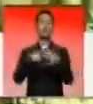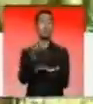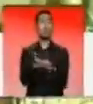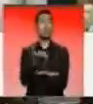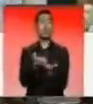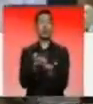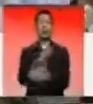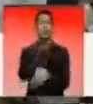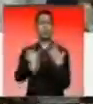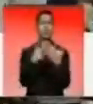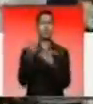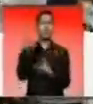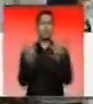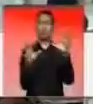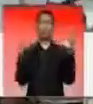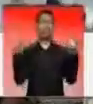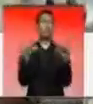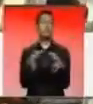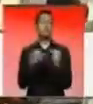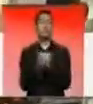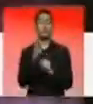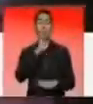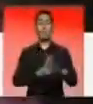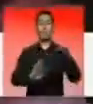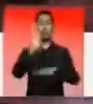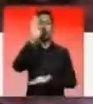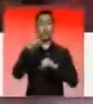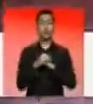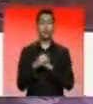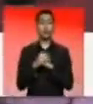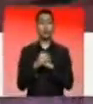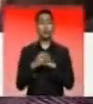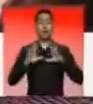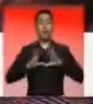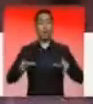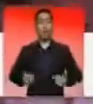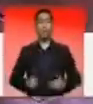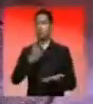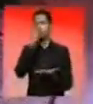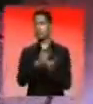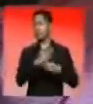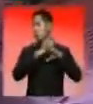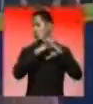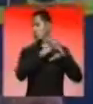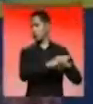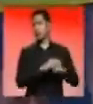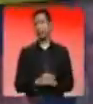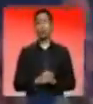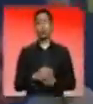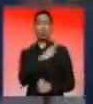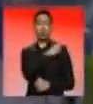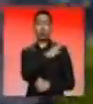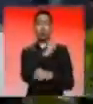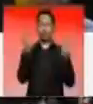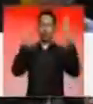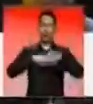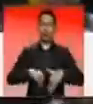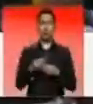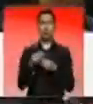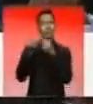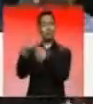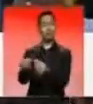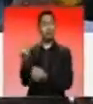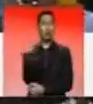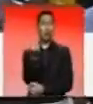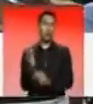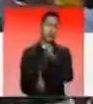economía. Recalcó además su compromiso de erradicar la corrupción, continuar con la entrega de becas para jóvenes en el exterior